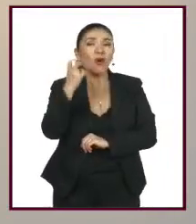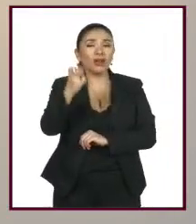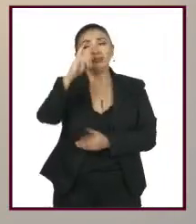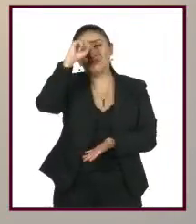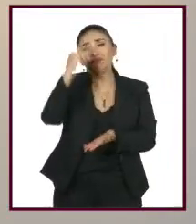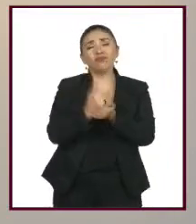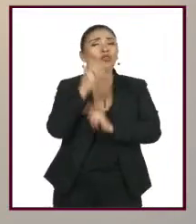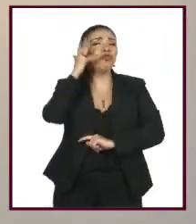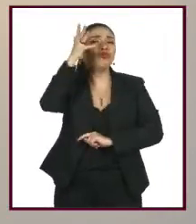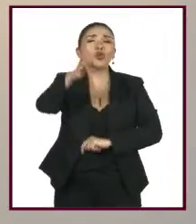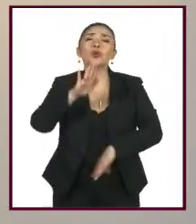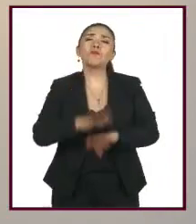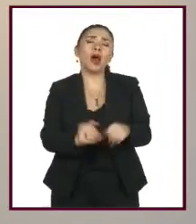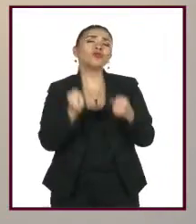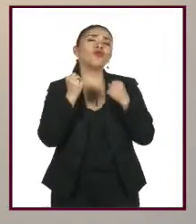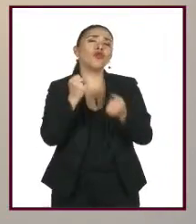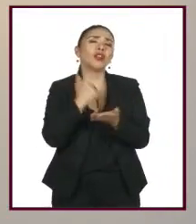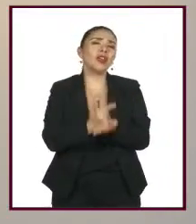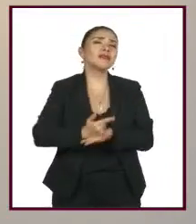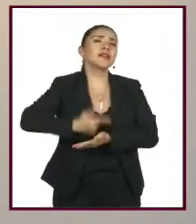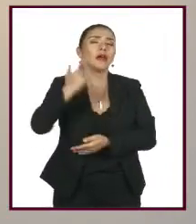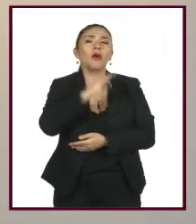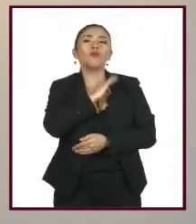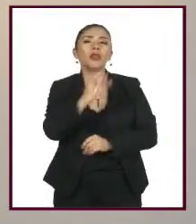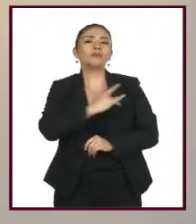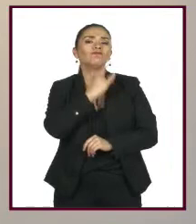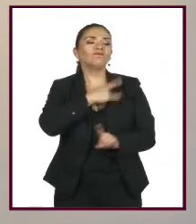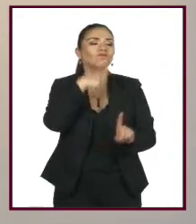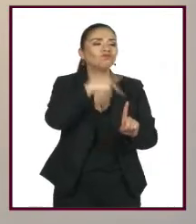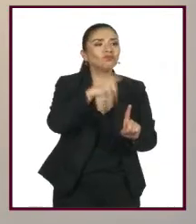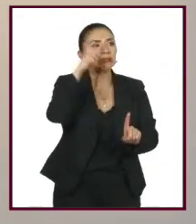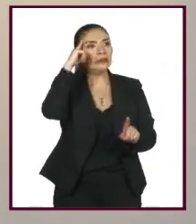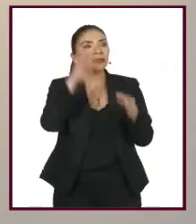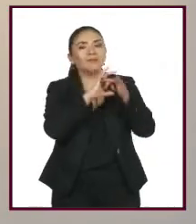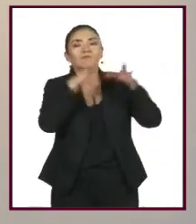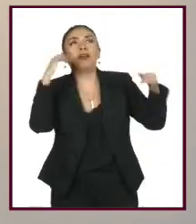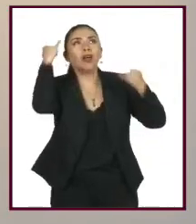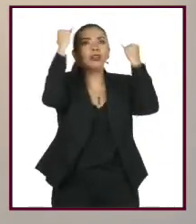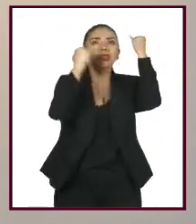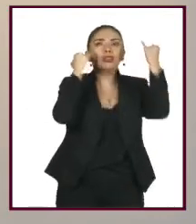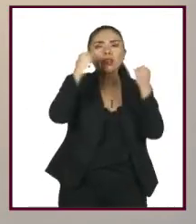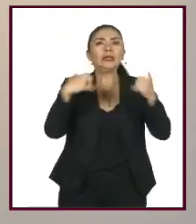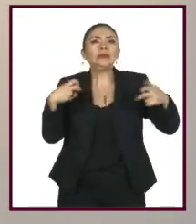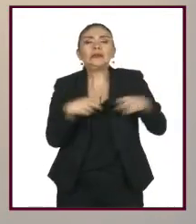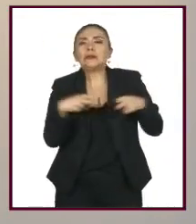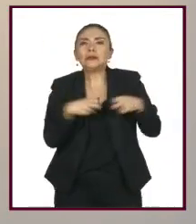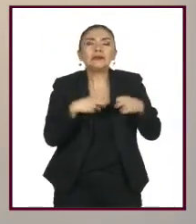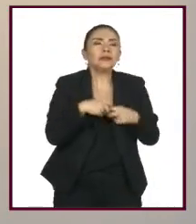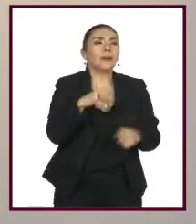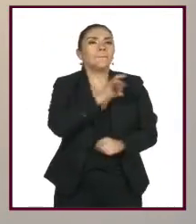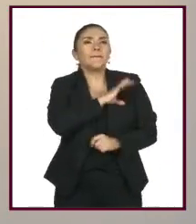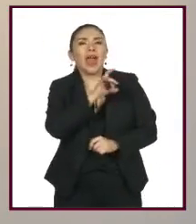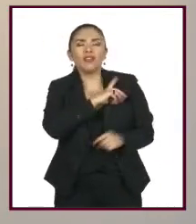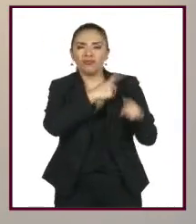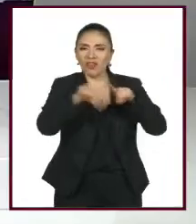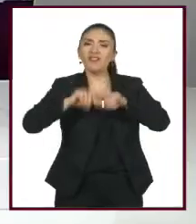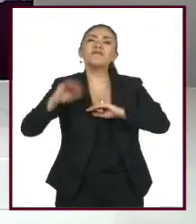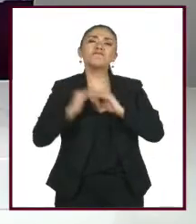son mucho mayores y de presentar sintomatología psicótica, síntomas de ansiedad, depresión,